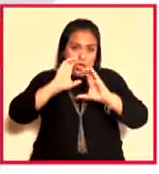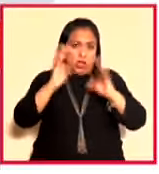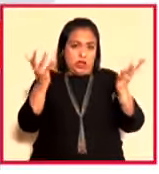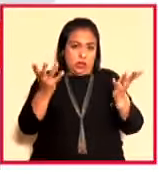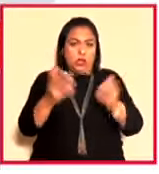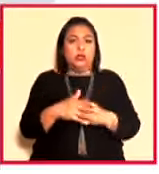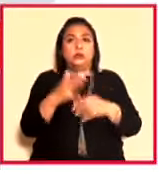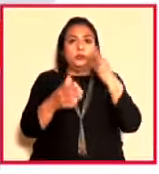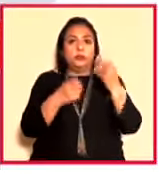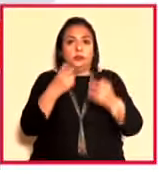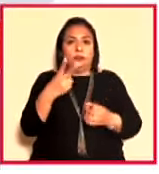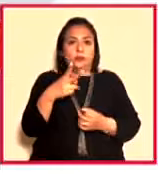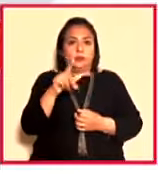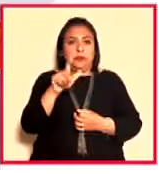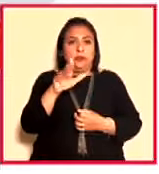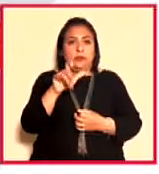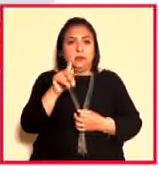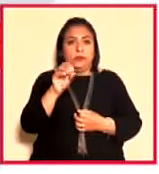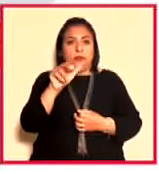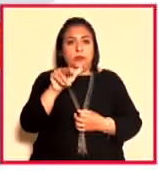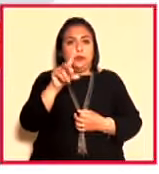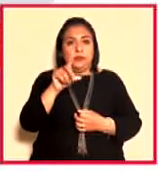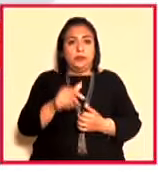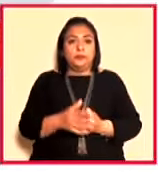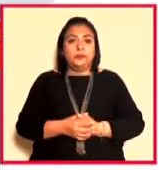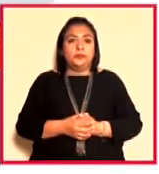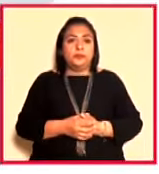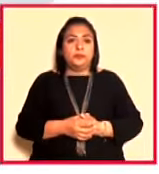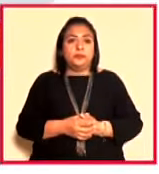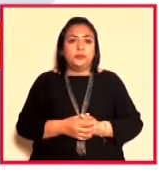Noticias 22, Alberto Aranda.